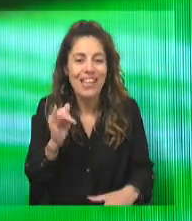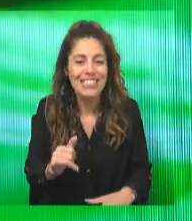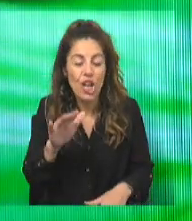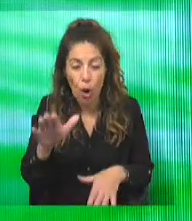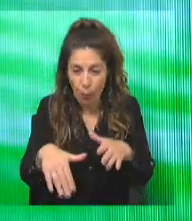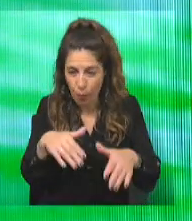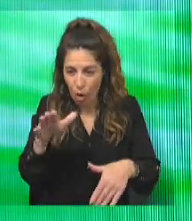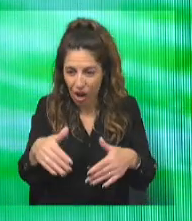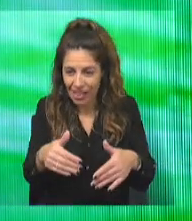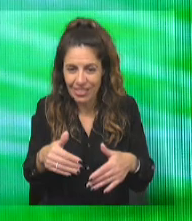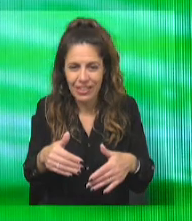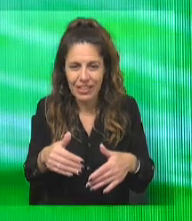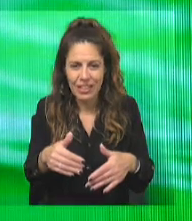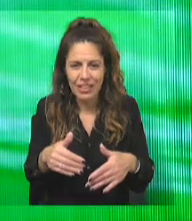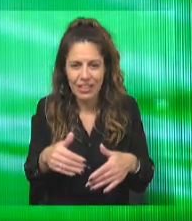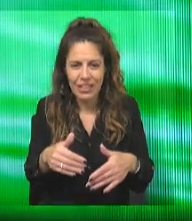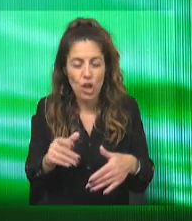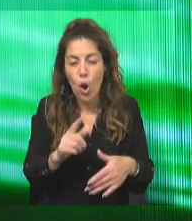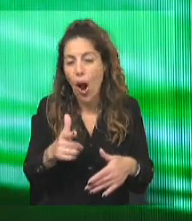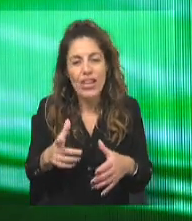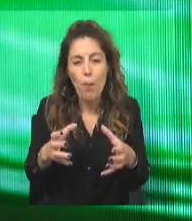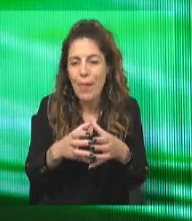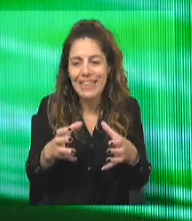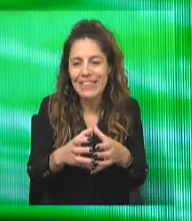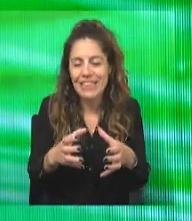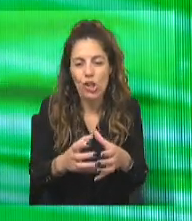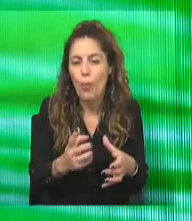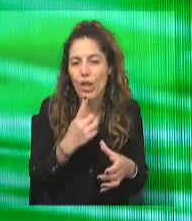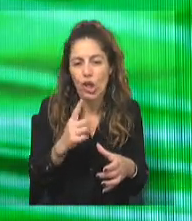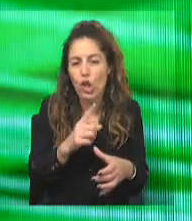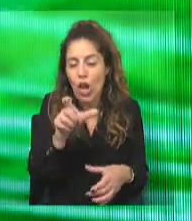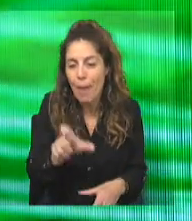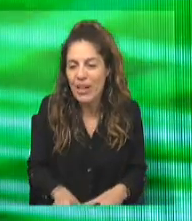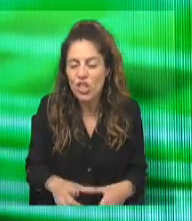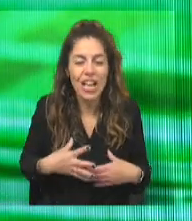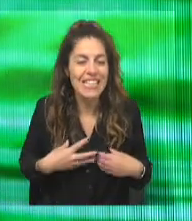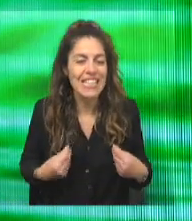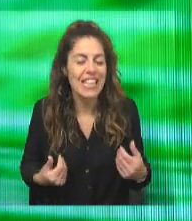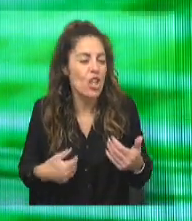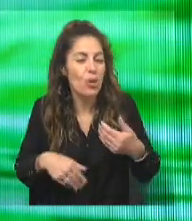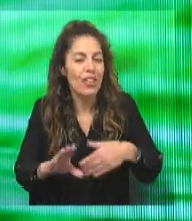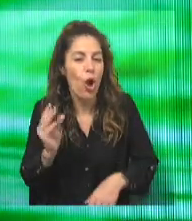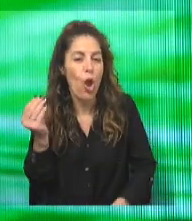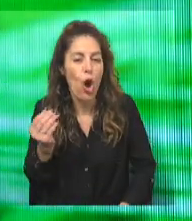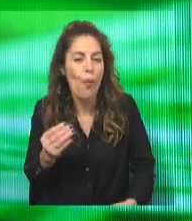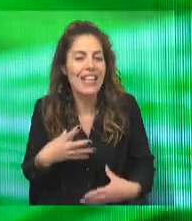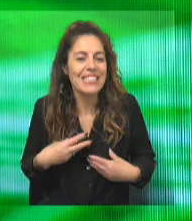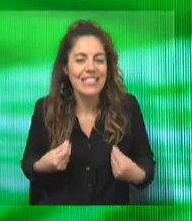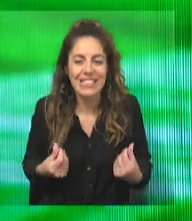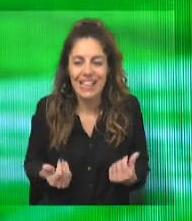convocan están desparti zadas Y entonces la gente se siente sobre todo los jóvenes se sienten como